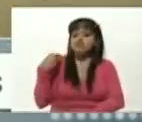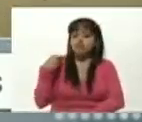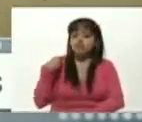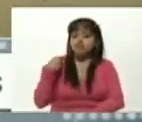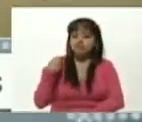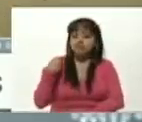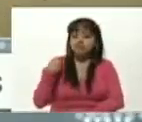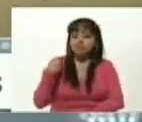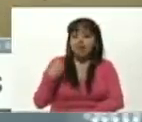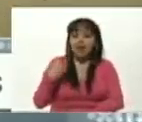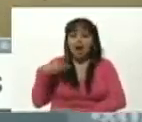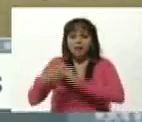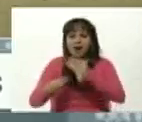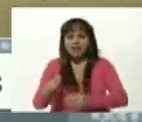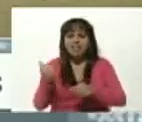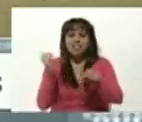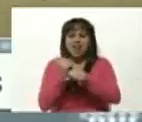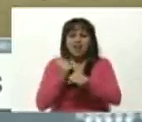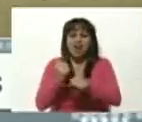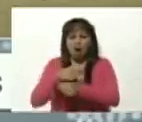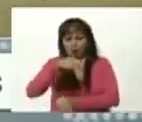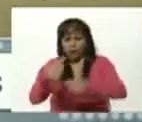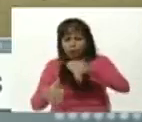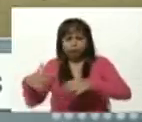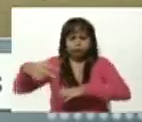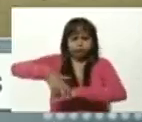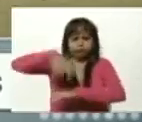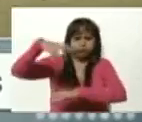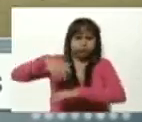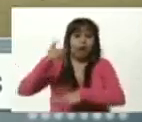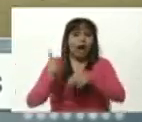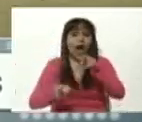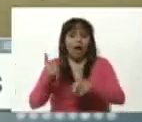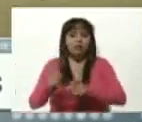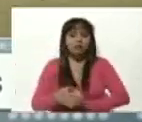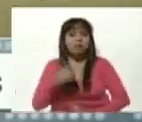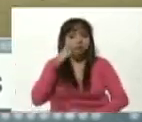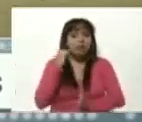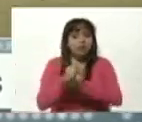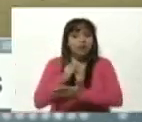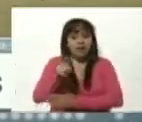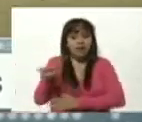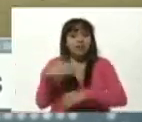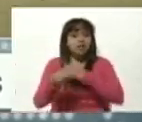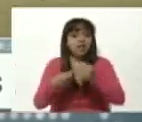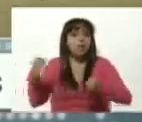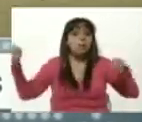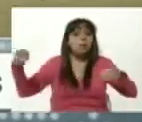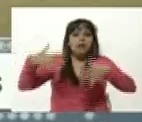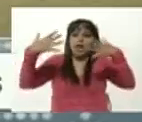las máquinas, vamos a hacer los trabajos estructurales, porque miren lo que están haciendo ellos, un milagro,